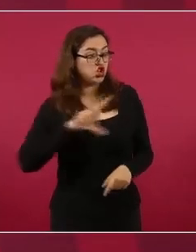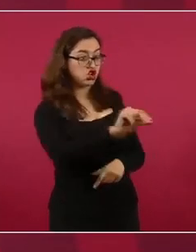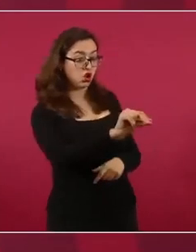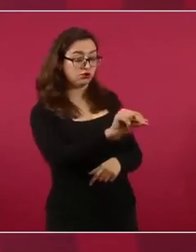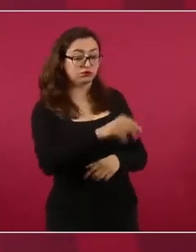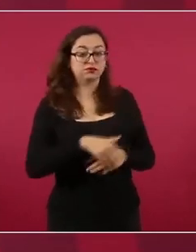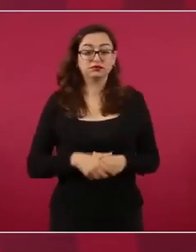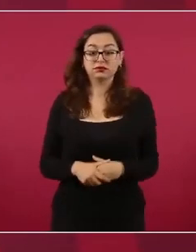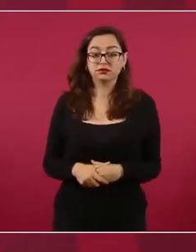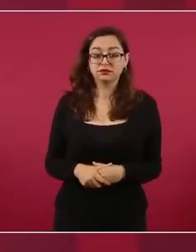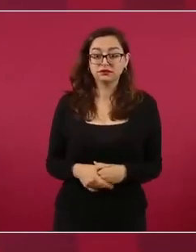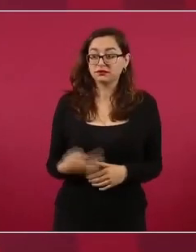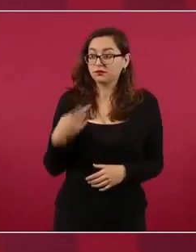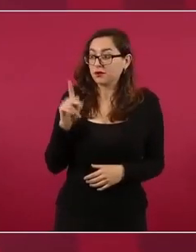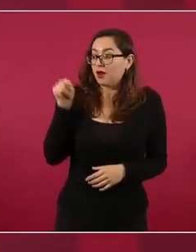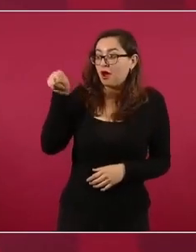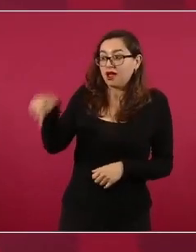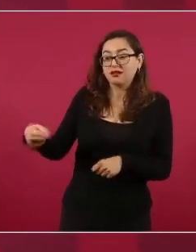cuando es